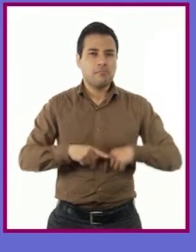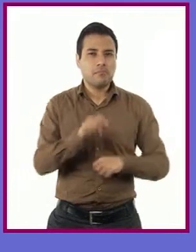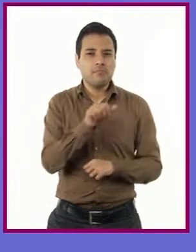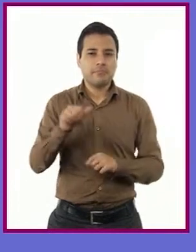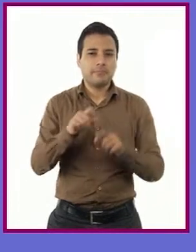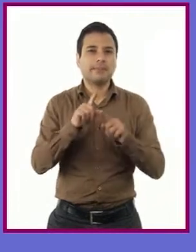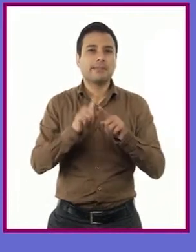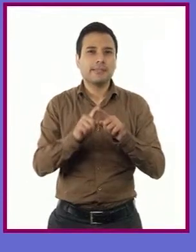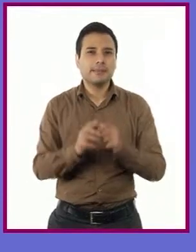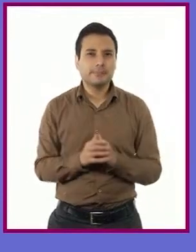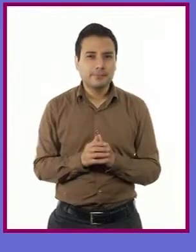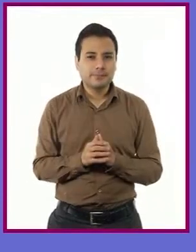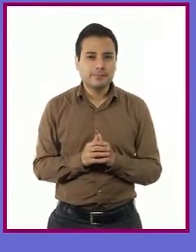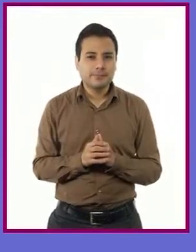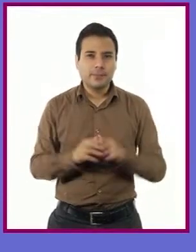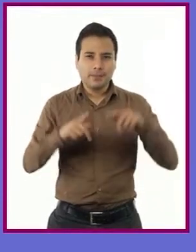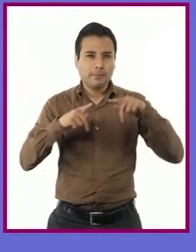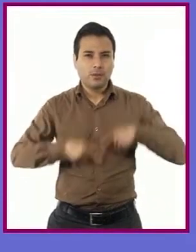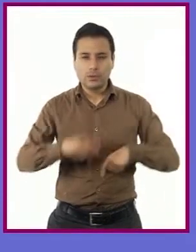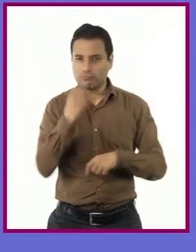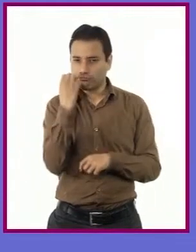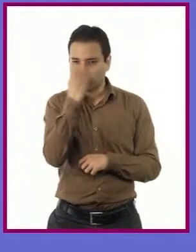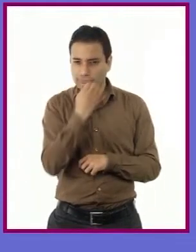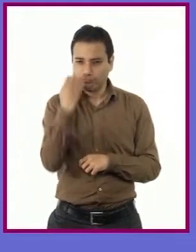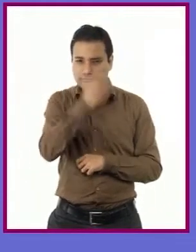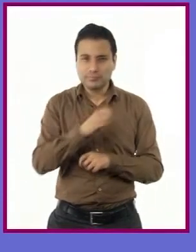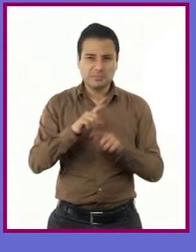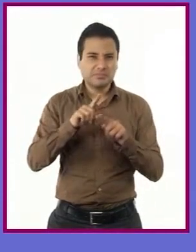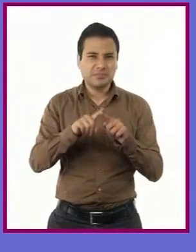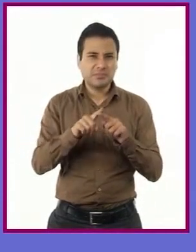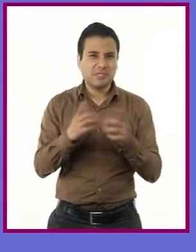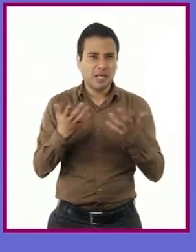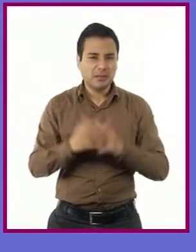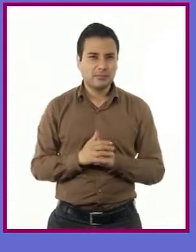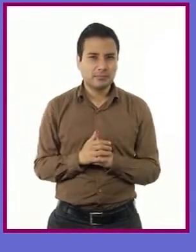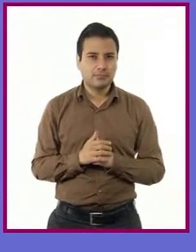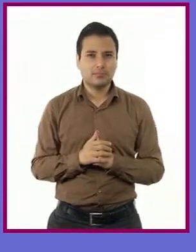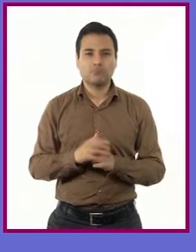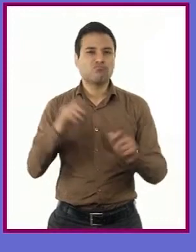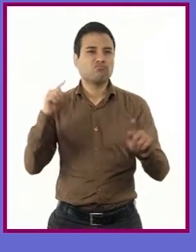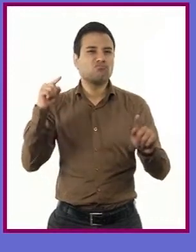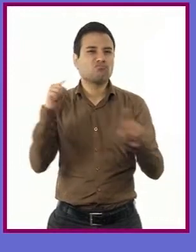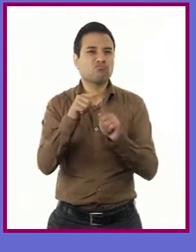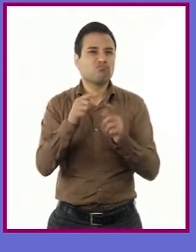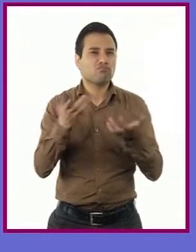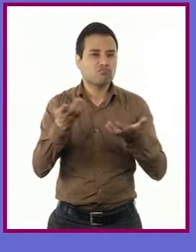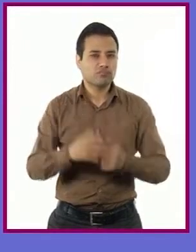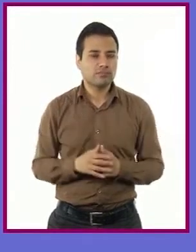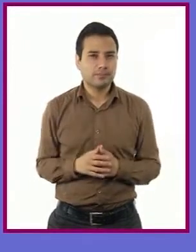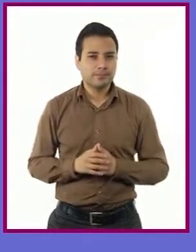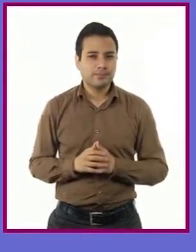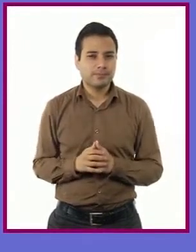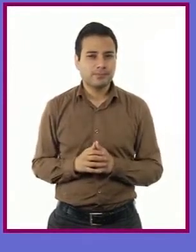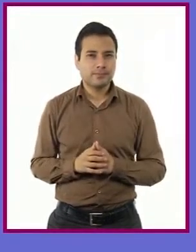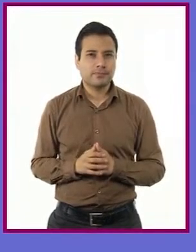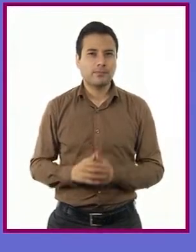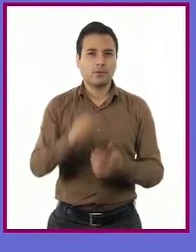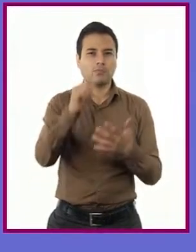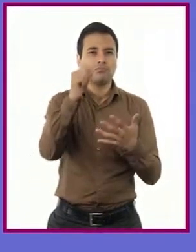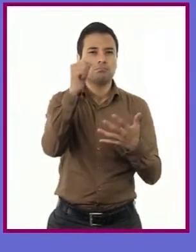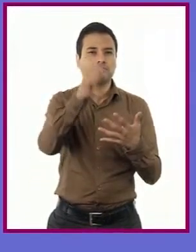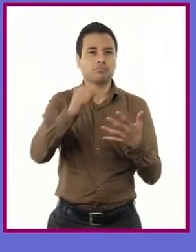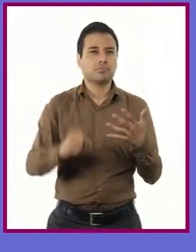persona que va a verificar su validación, la finalidad con que se va a escribir, los aspectos problemáticos que